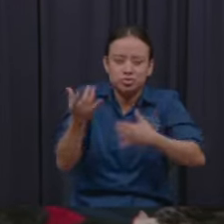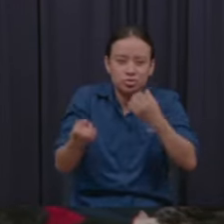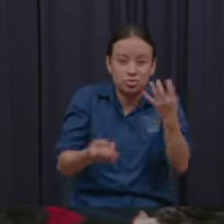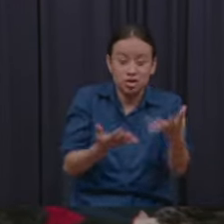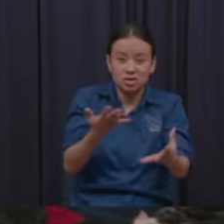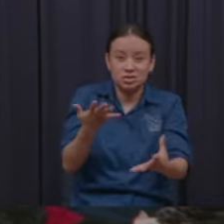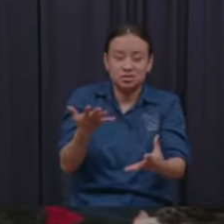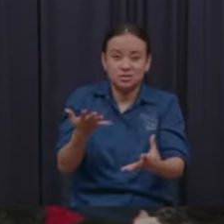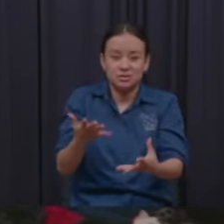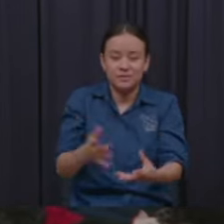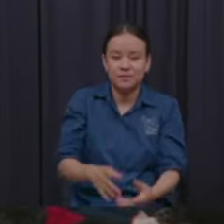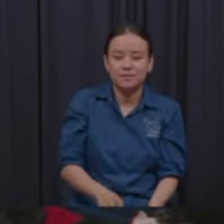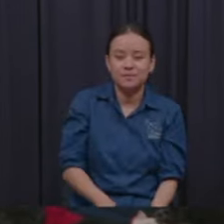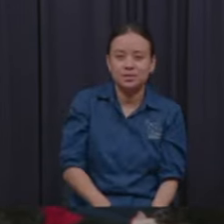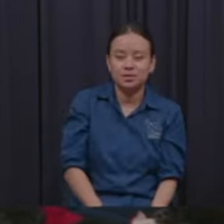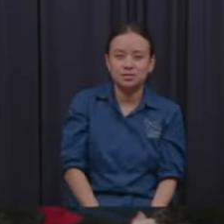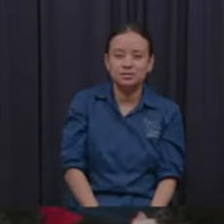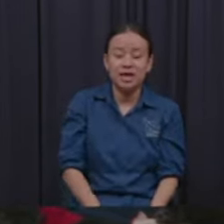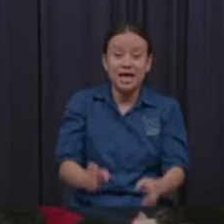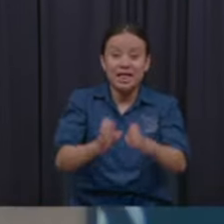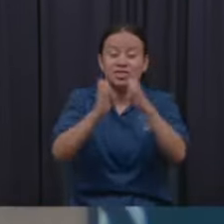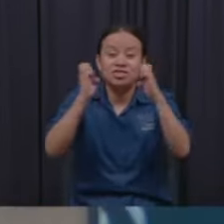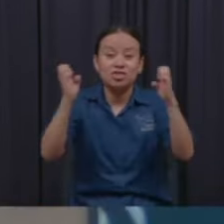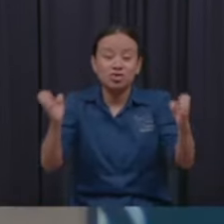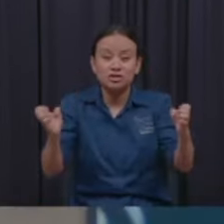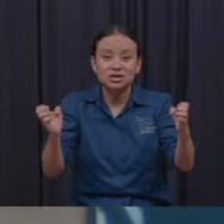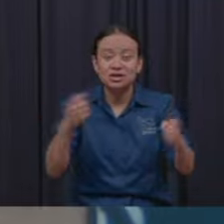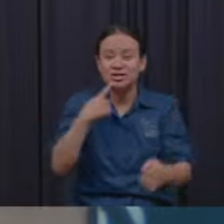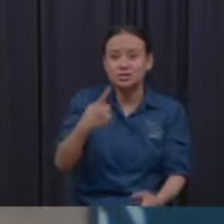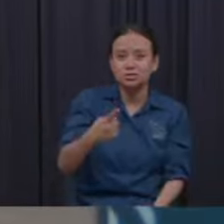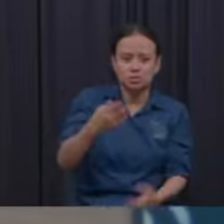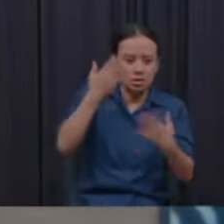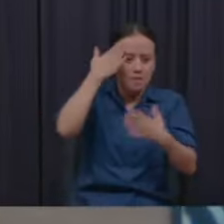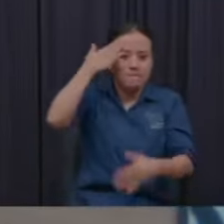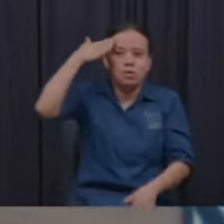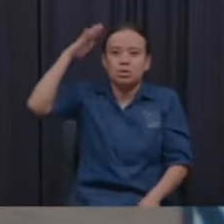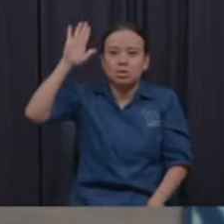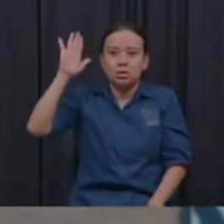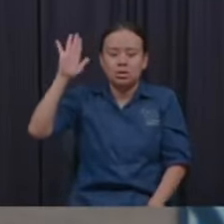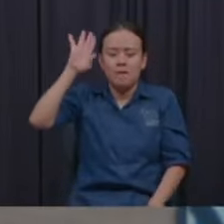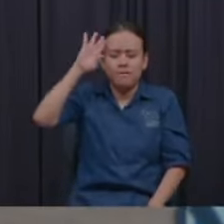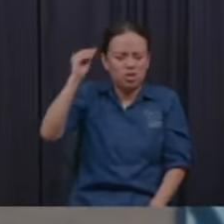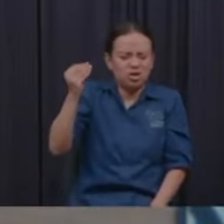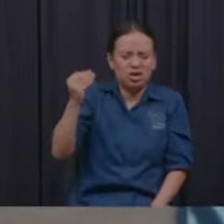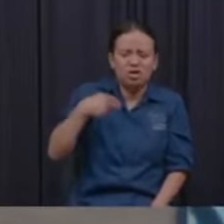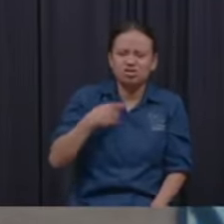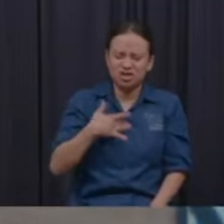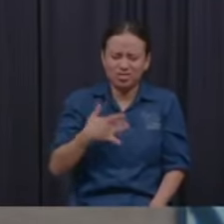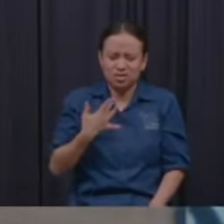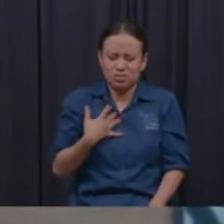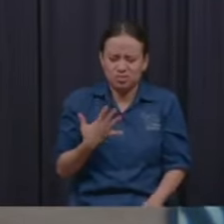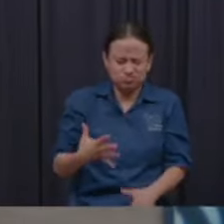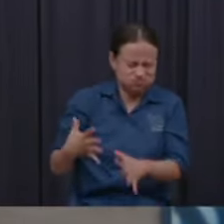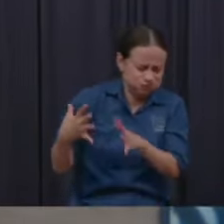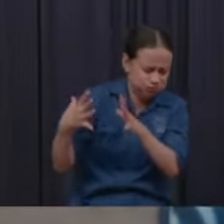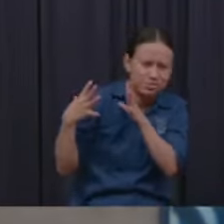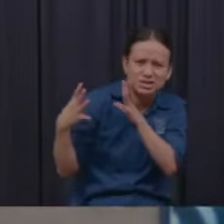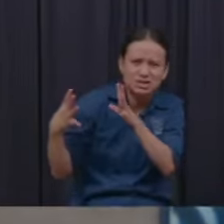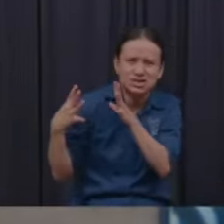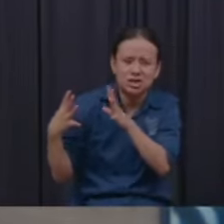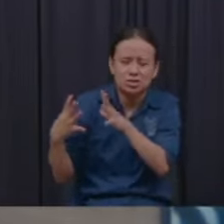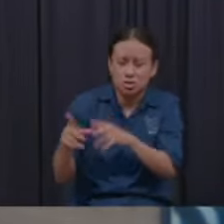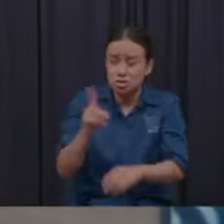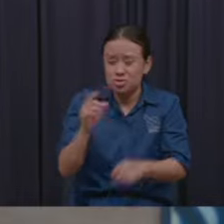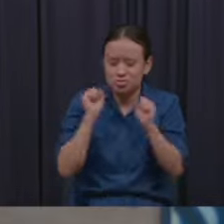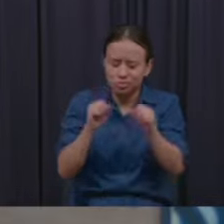brujerías. Y entonces decimos a veces, pero ¿por qué siento este ambiente tan pesado? No puedo dormir. Alguien